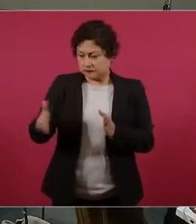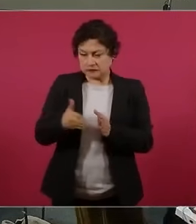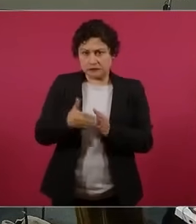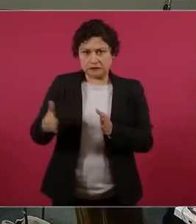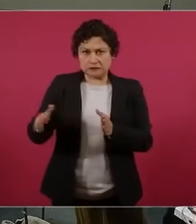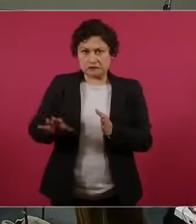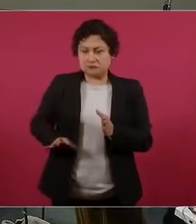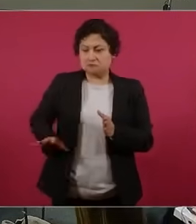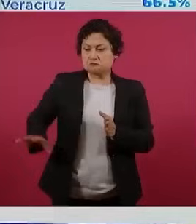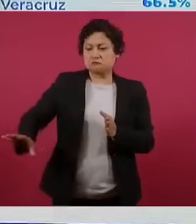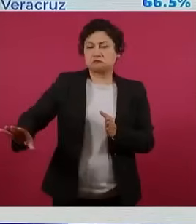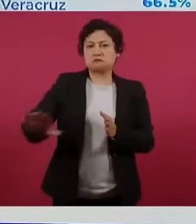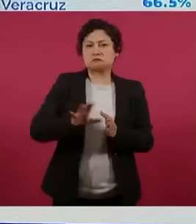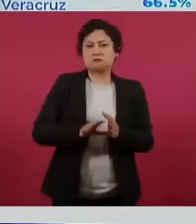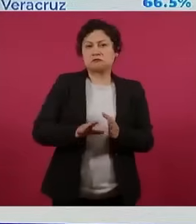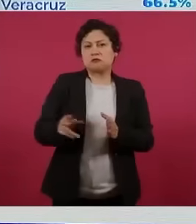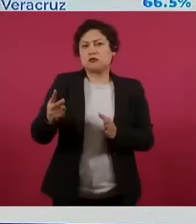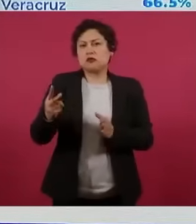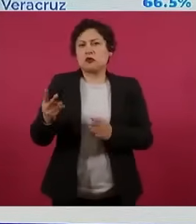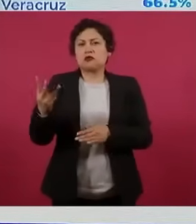dos o tres perdió.